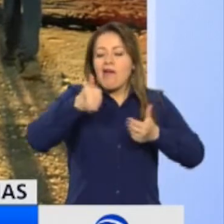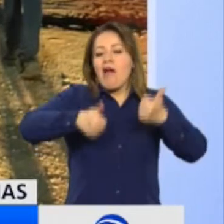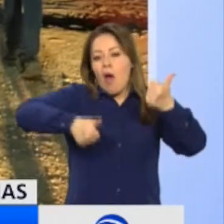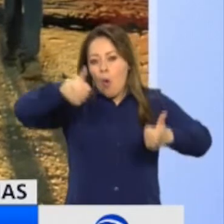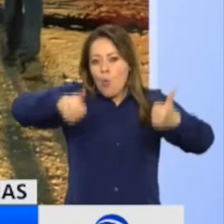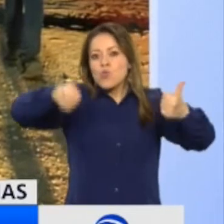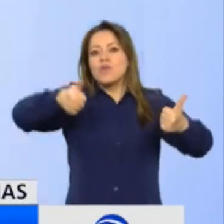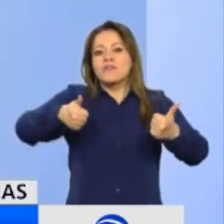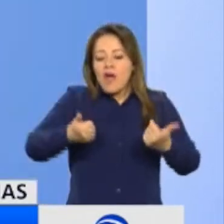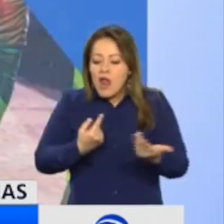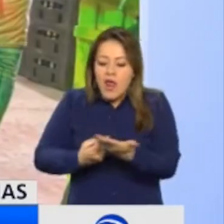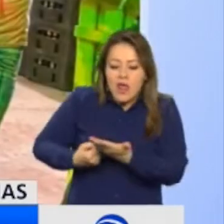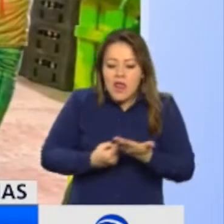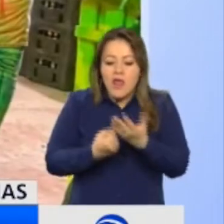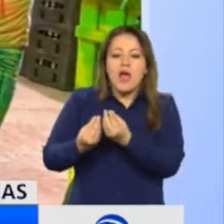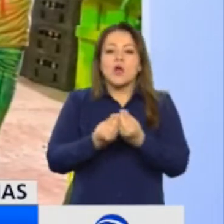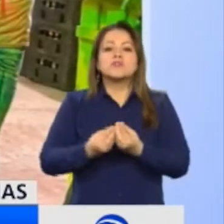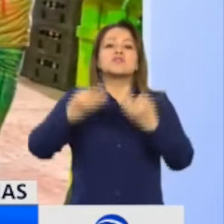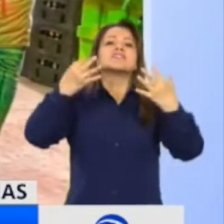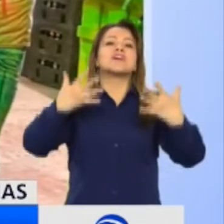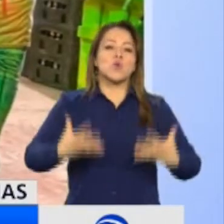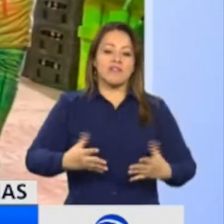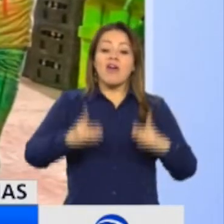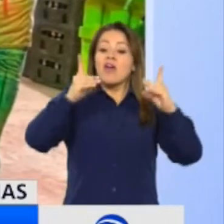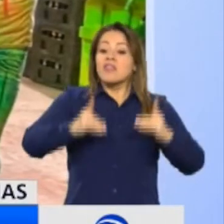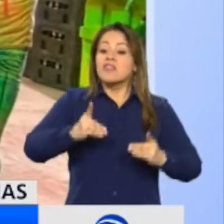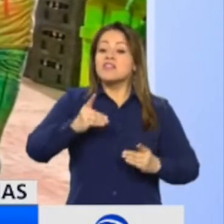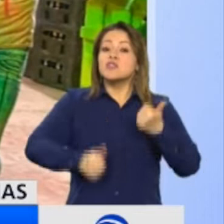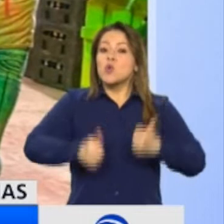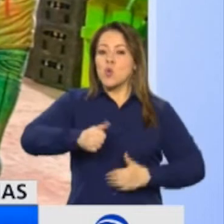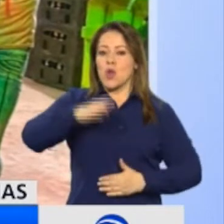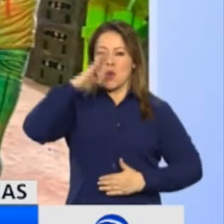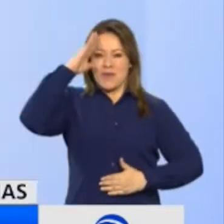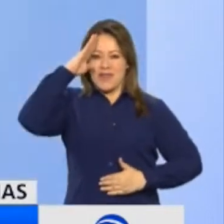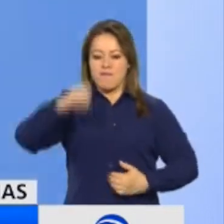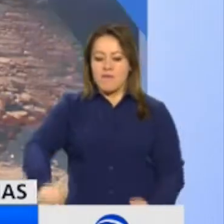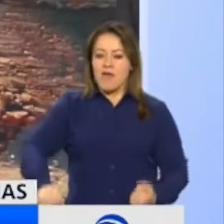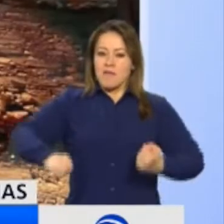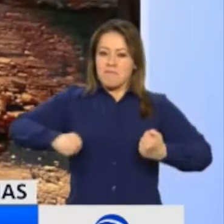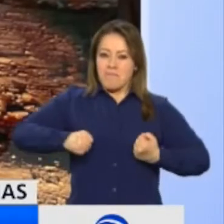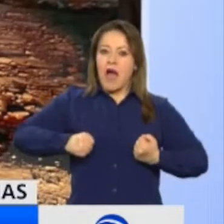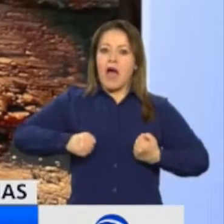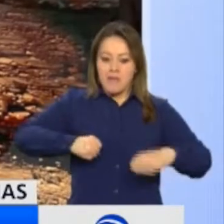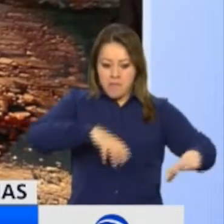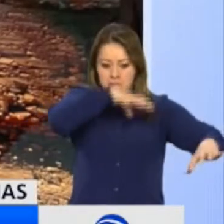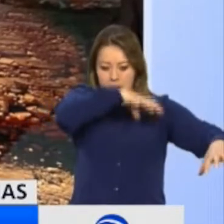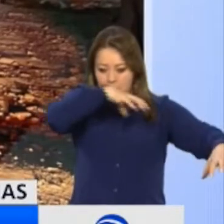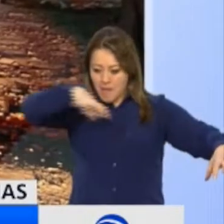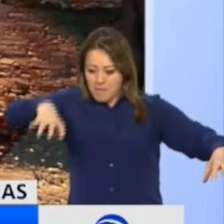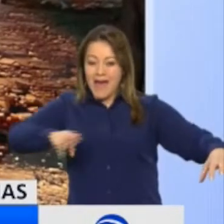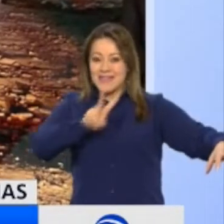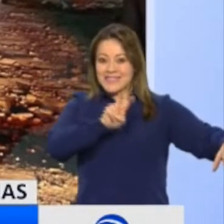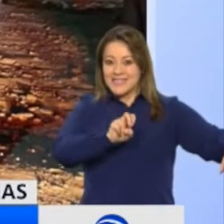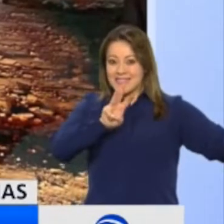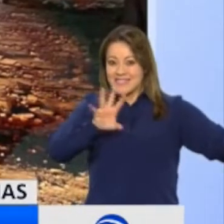un consejo de seguridad en donde anunciaron refuerzos en operativos de seguridad en las comunas 7, 3 y 5, en donde se